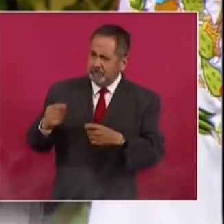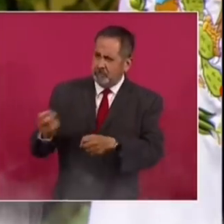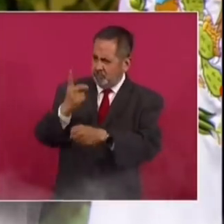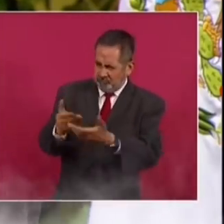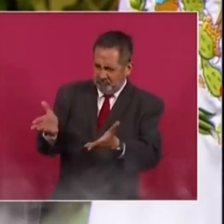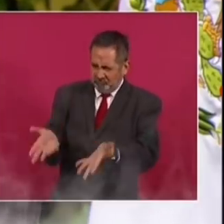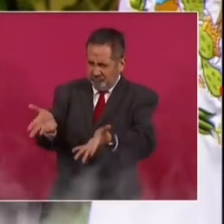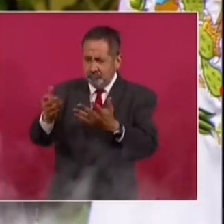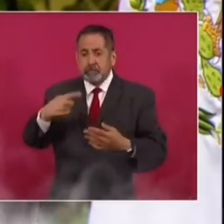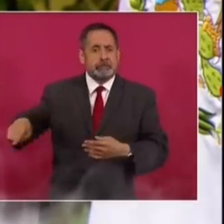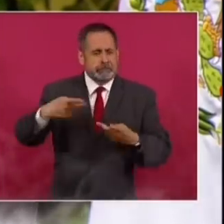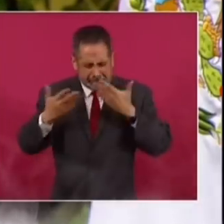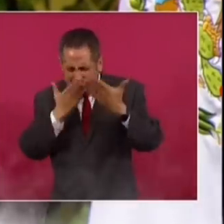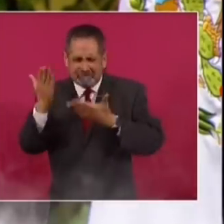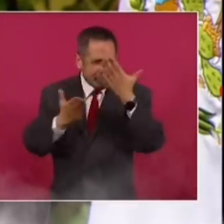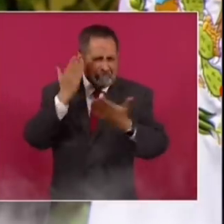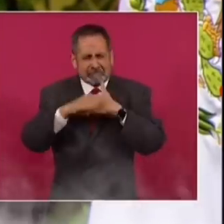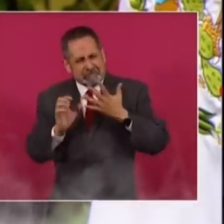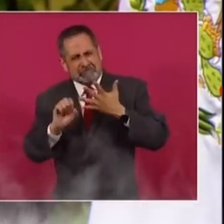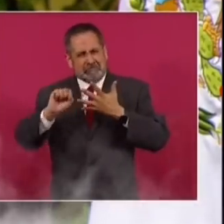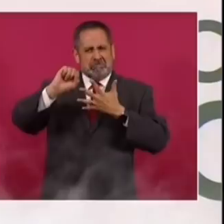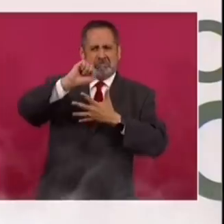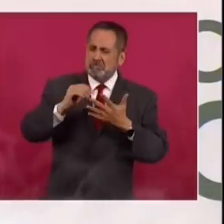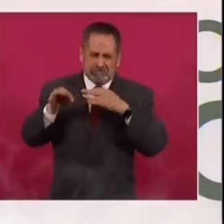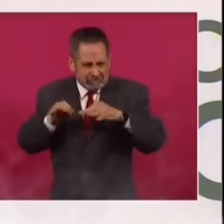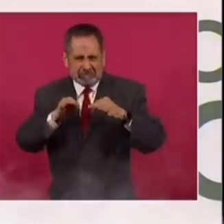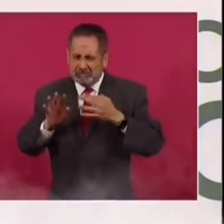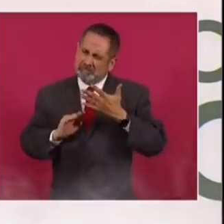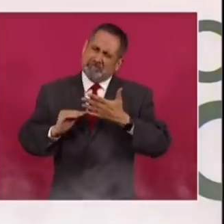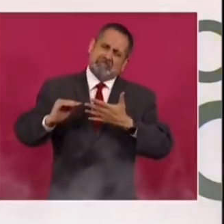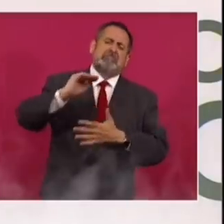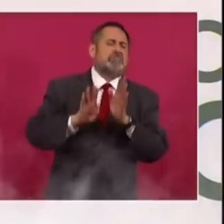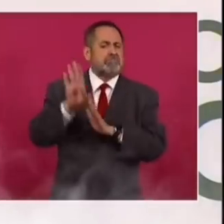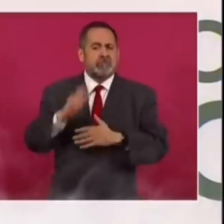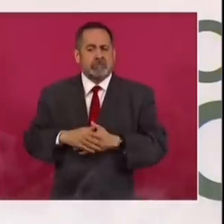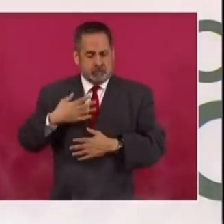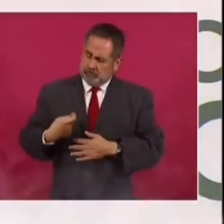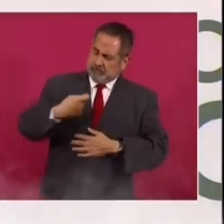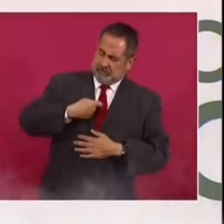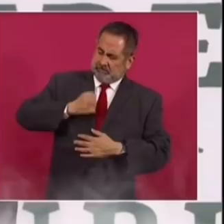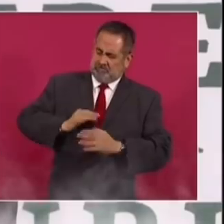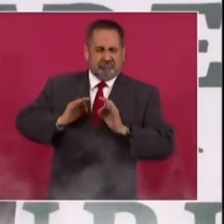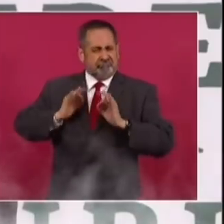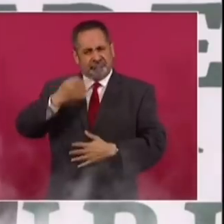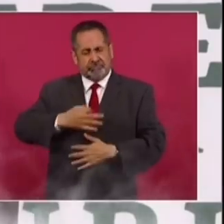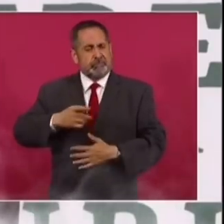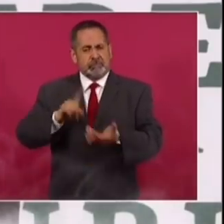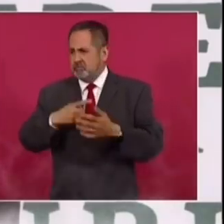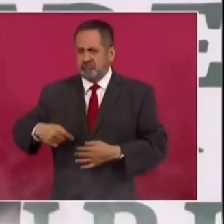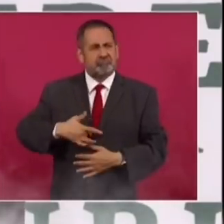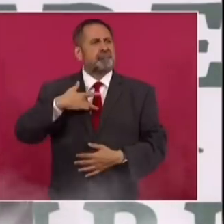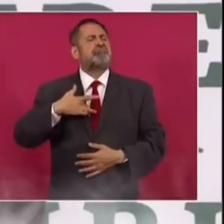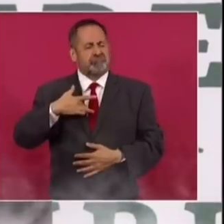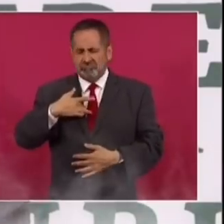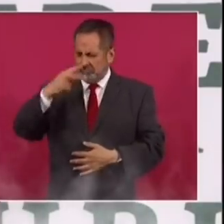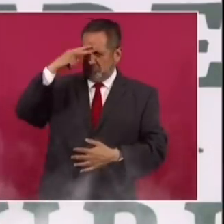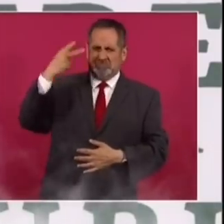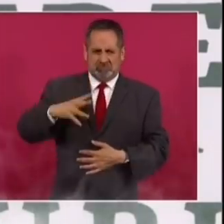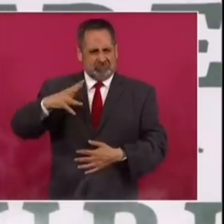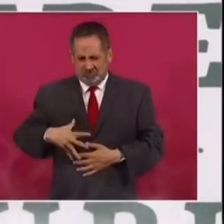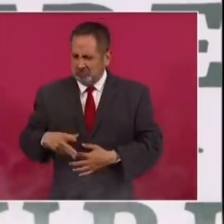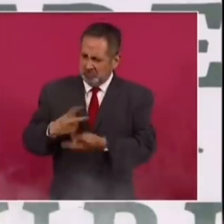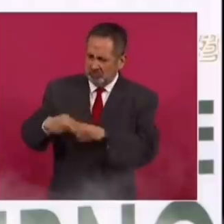oportunidades para atender mediante el estudio el trabajo en la escala social sin dejar nuestra identidad el orgullo de nuestro origen